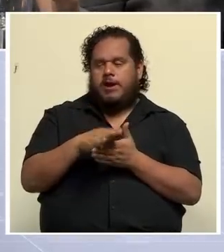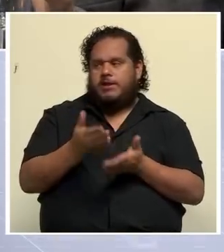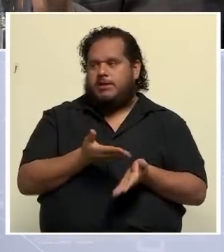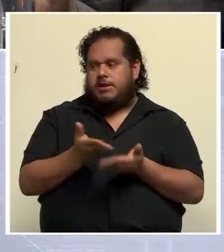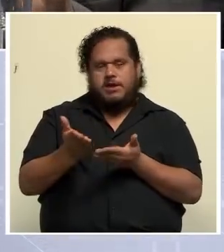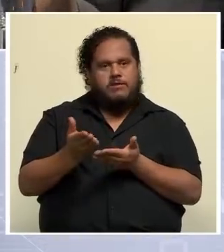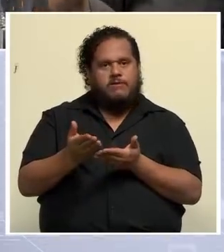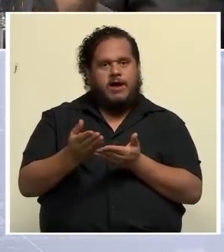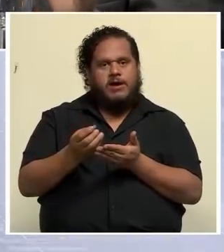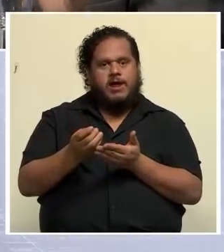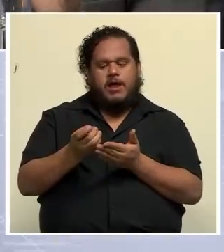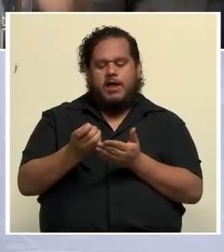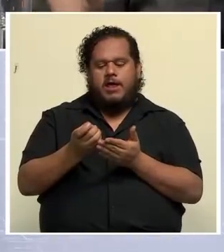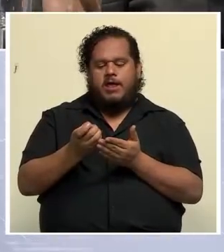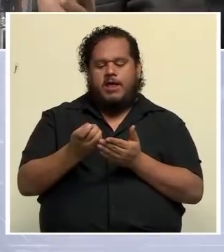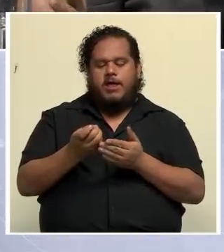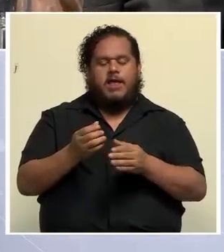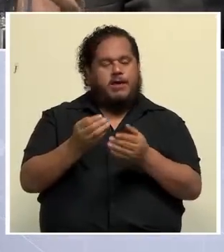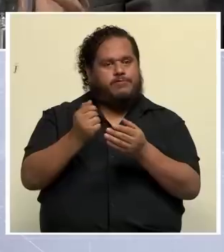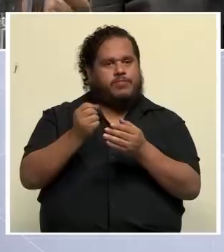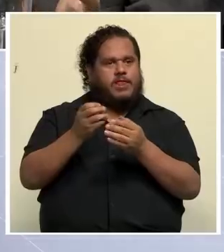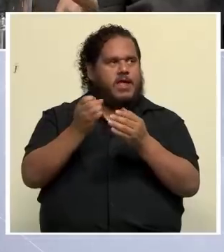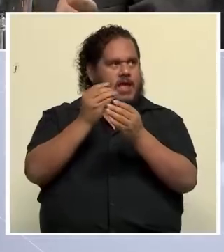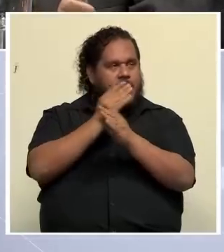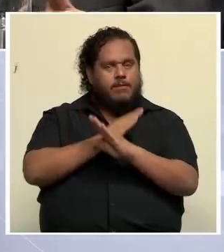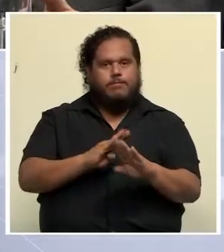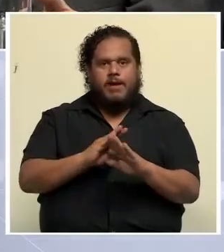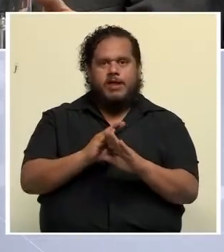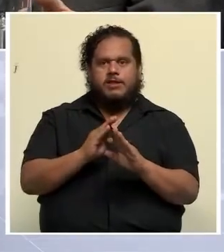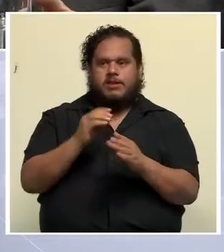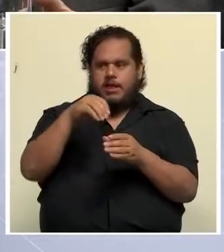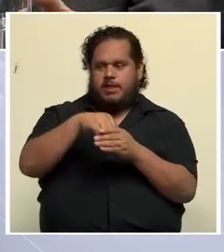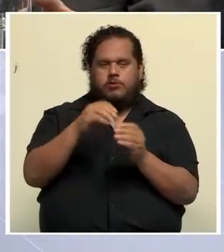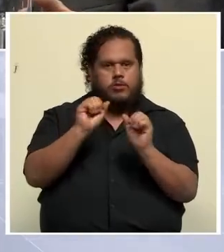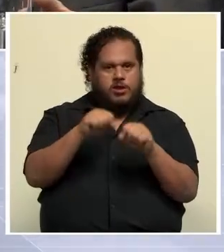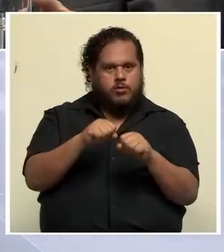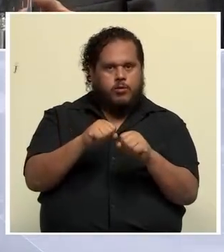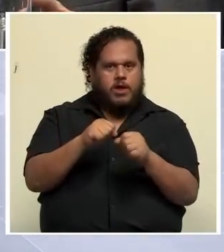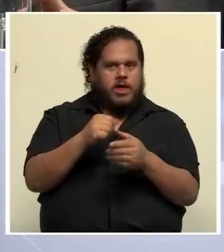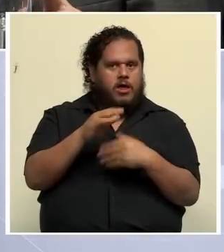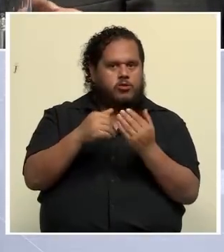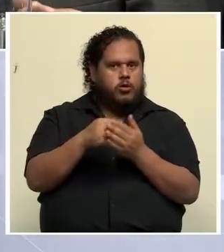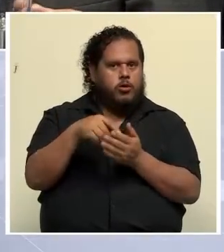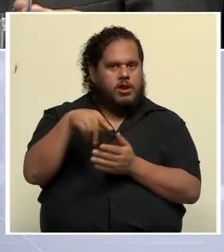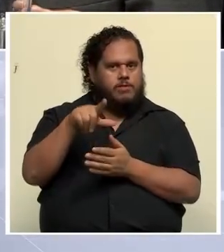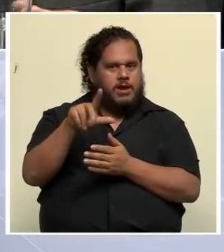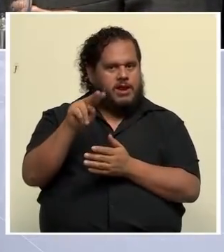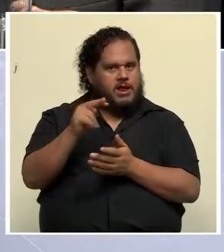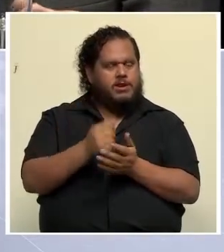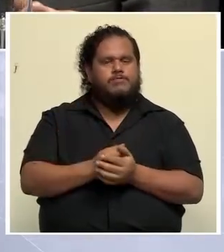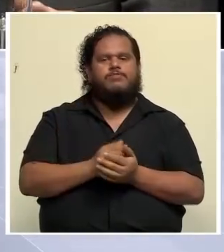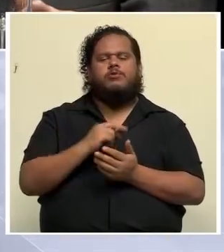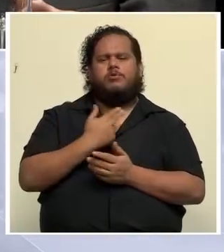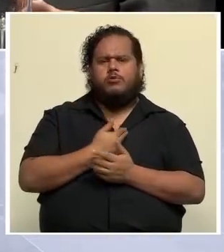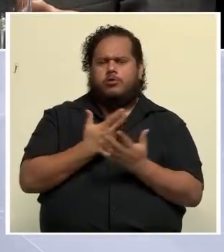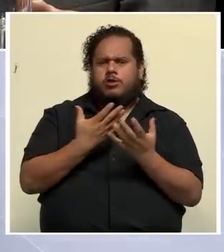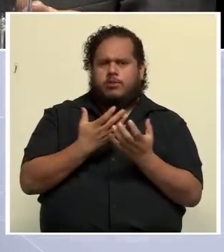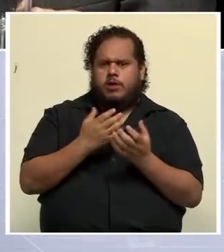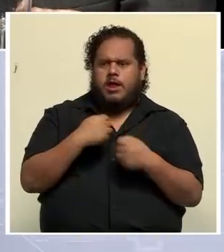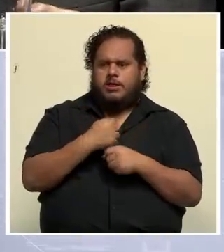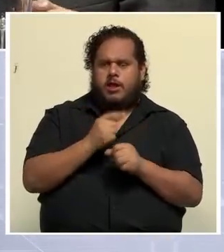flote en paz dentro de lo que se pueda el Partido Liberación Nacional? Hemos querido conformar una